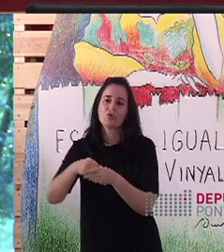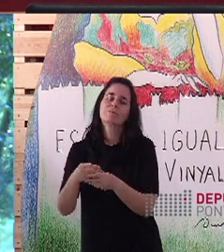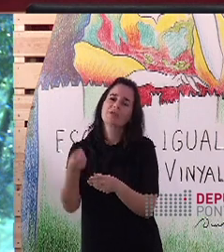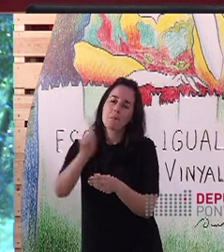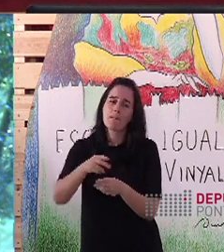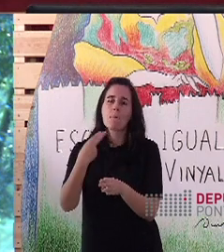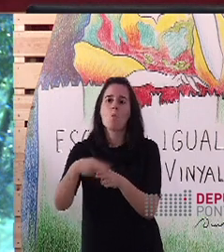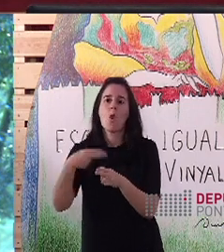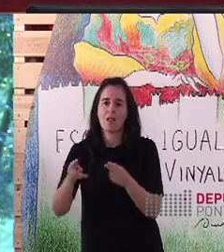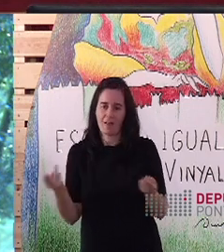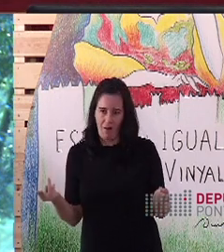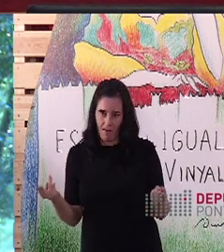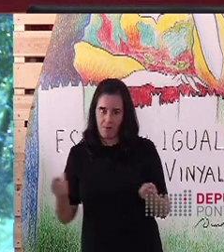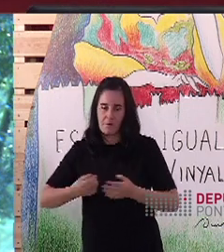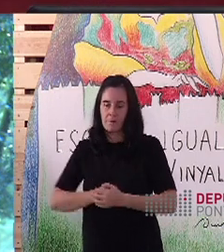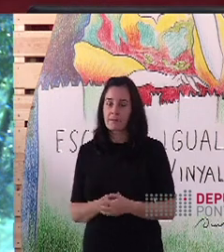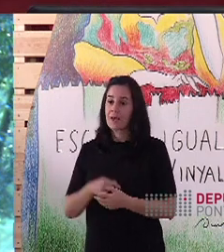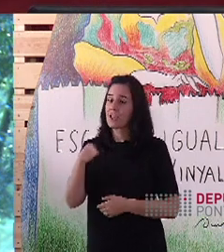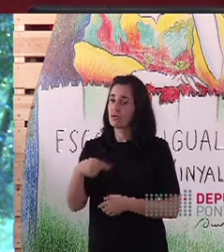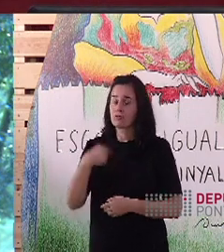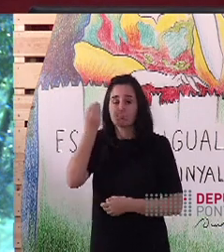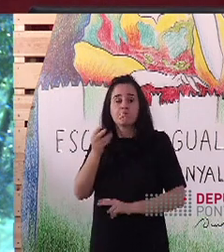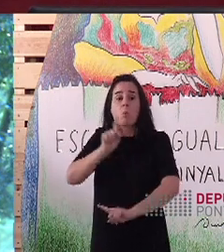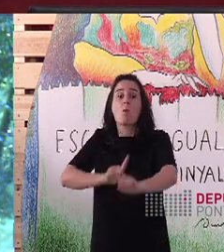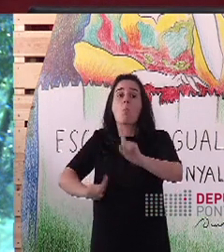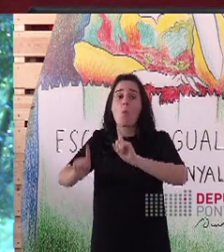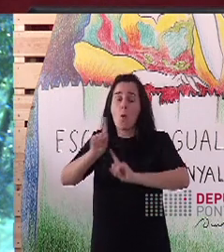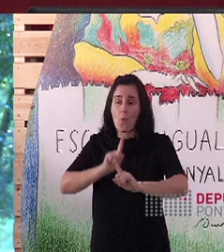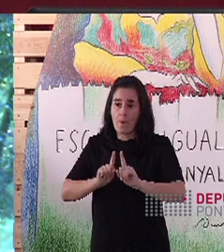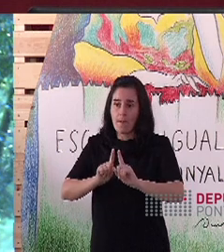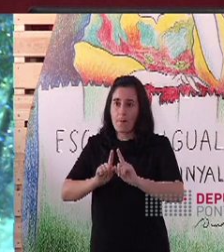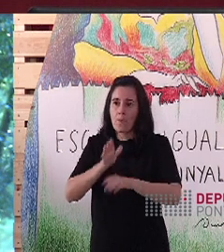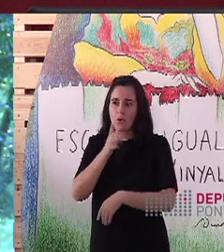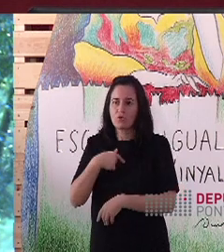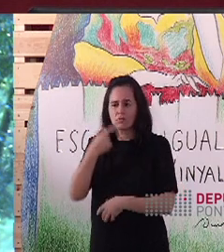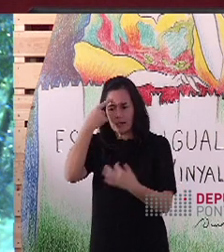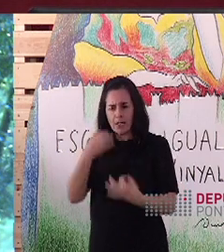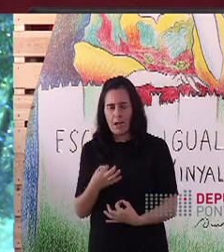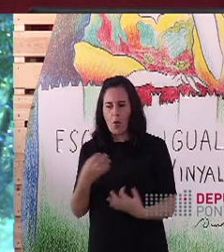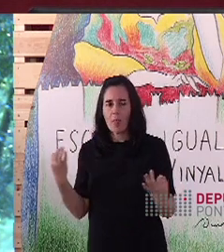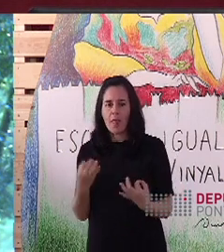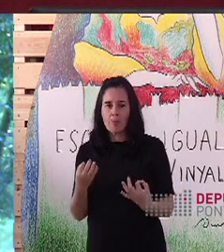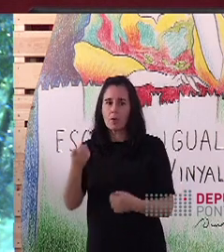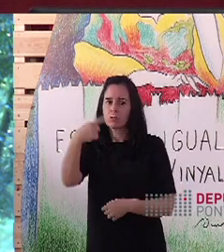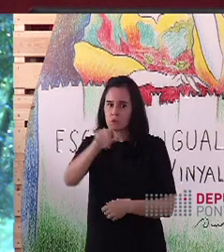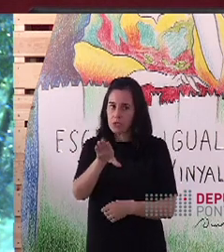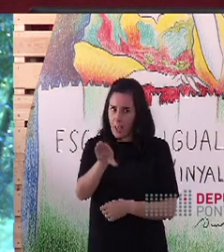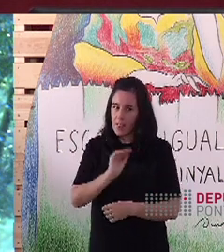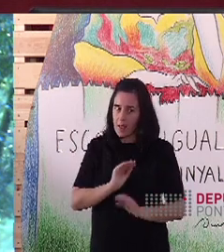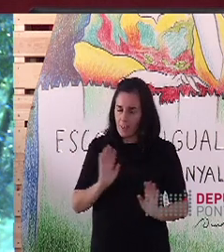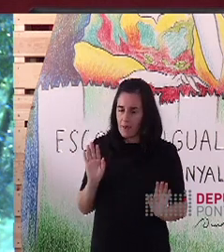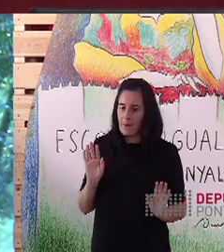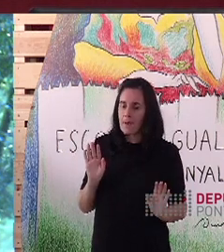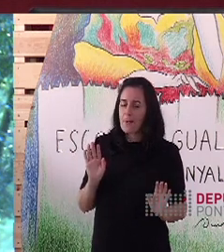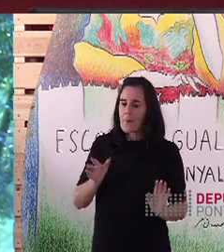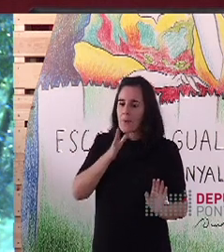yo creo que es un problema que yo creo que tenemos que interpretar correctamente, porque